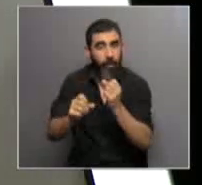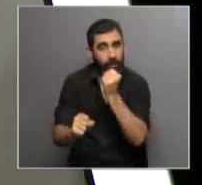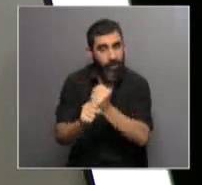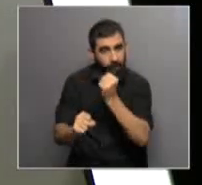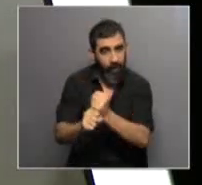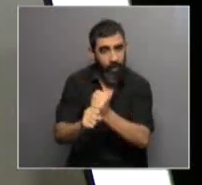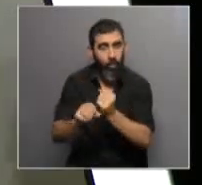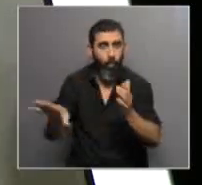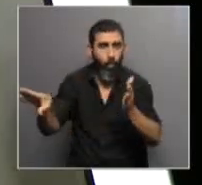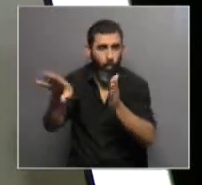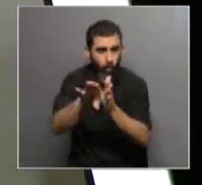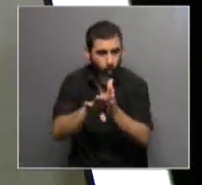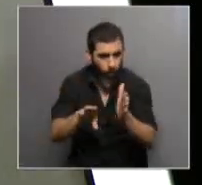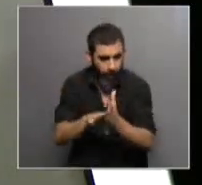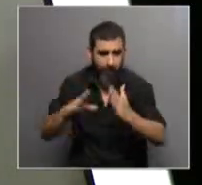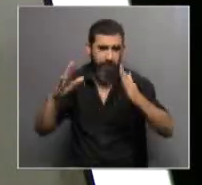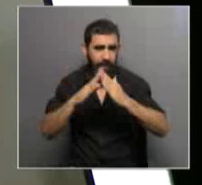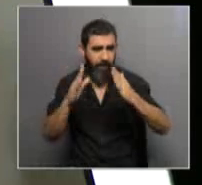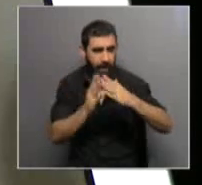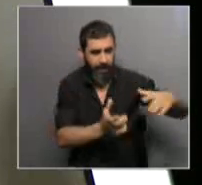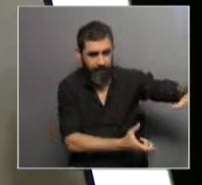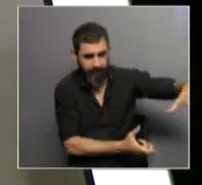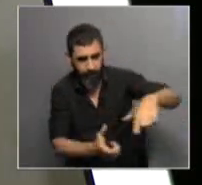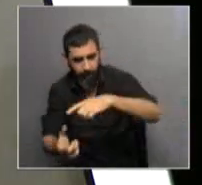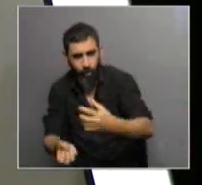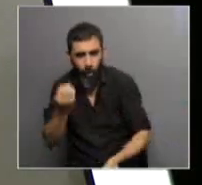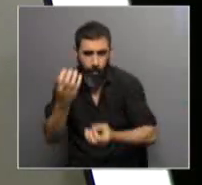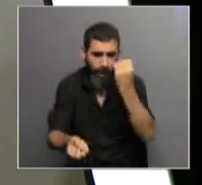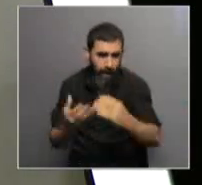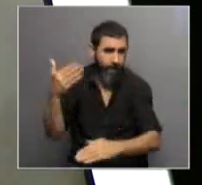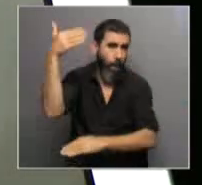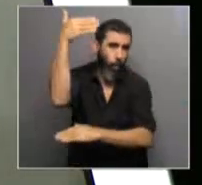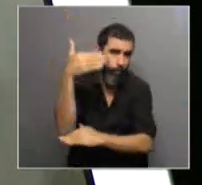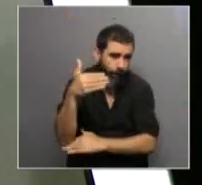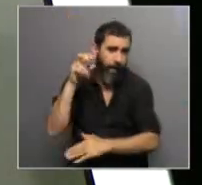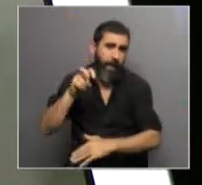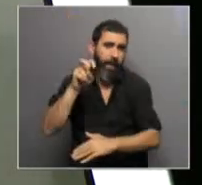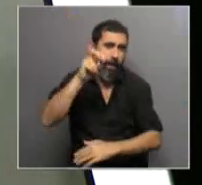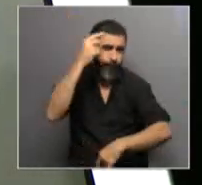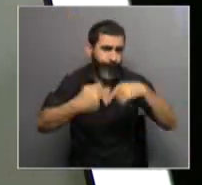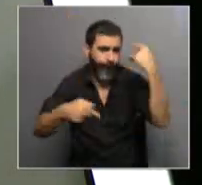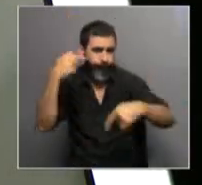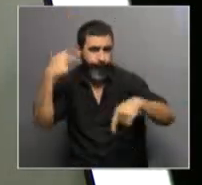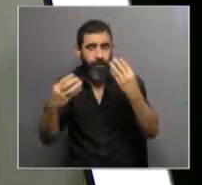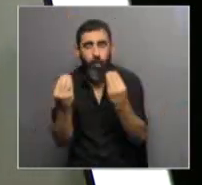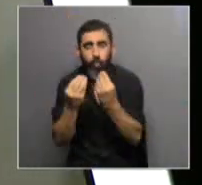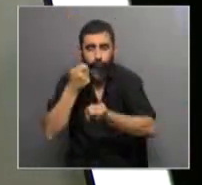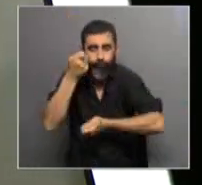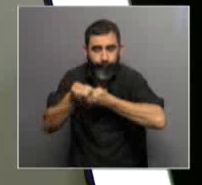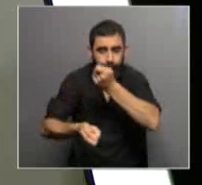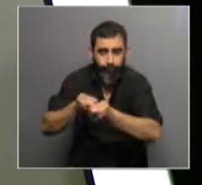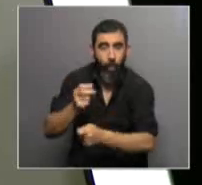espigones colectoras casas saneamientos plantas kioscos hoteles escaleras un sin número de intervenciones